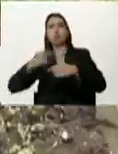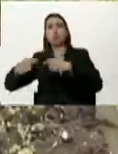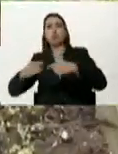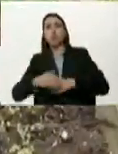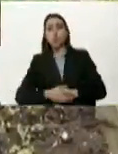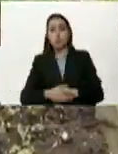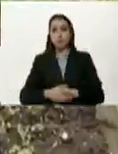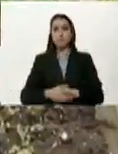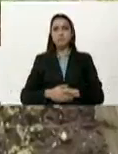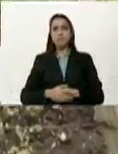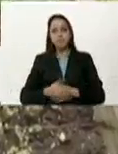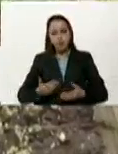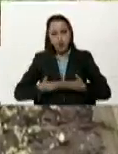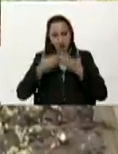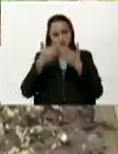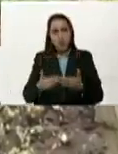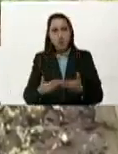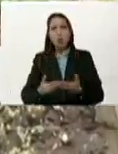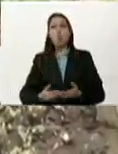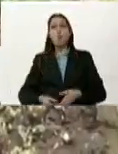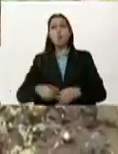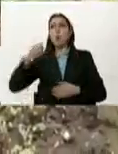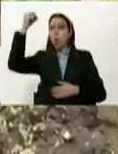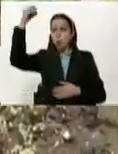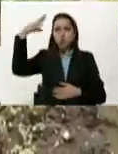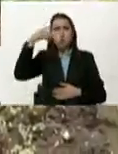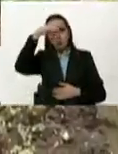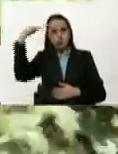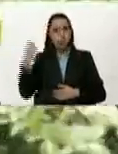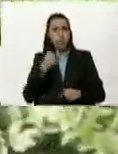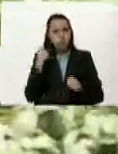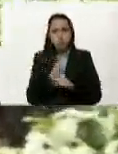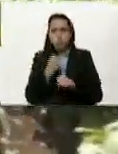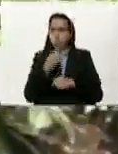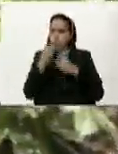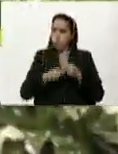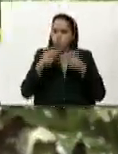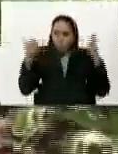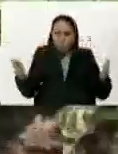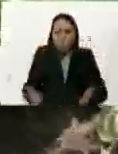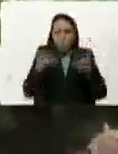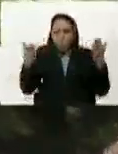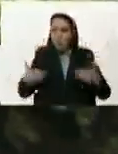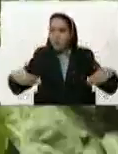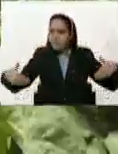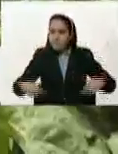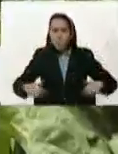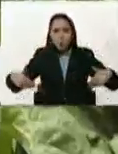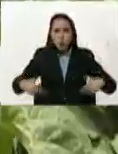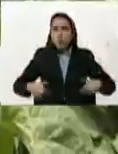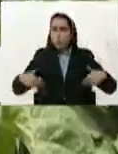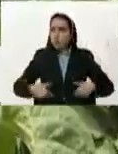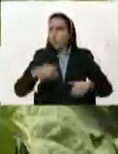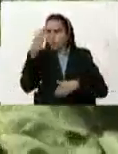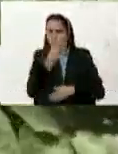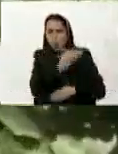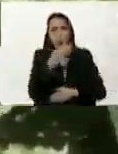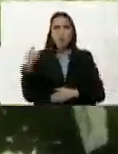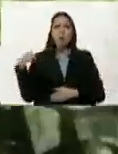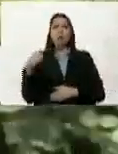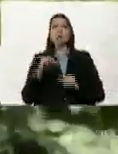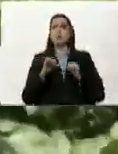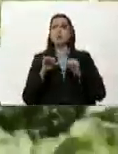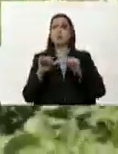sol a sol poniéndole la espalda al sol trabajando con entusiasmo con con ímpetu con compromiso y lo